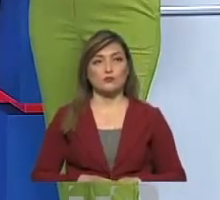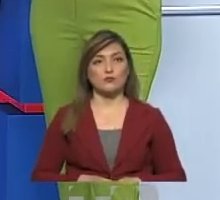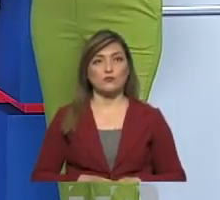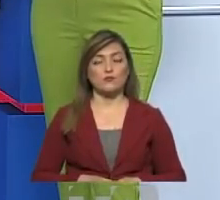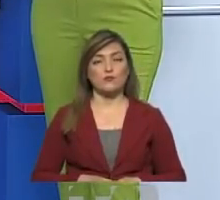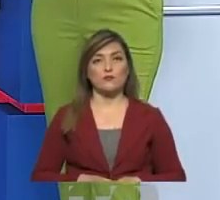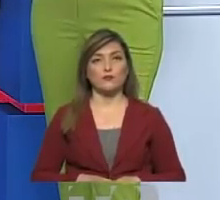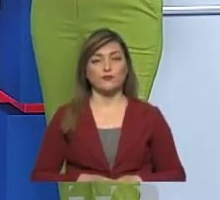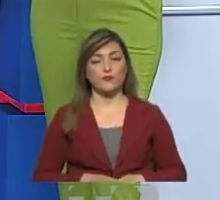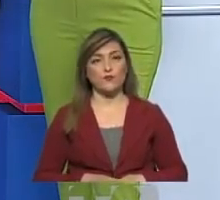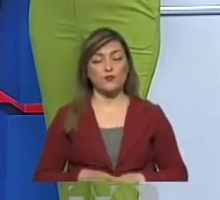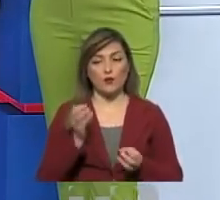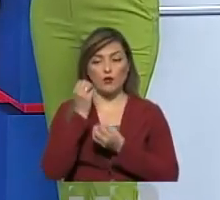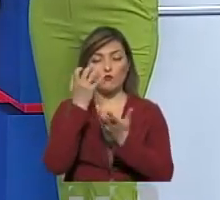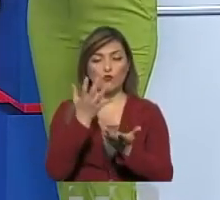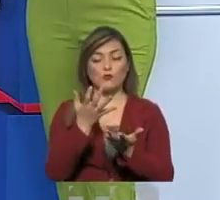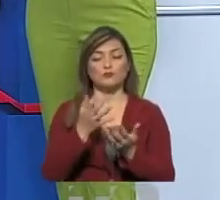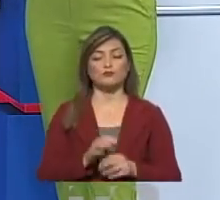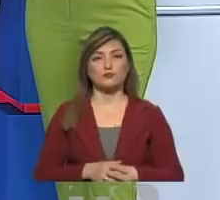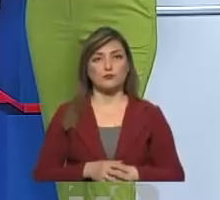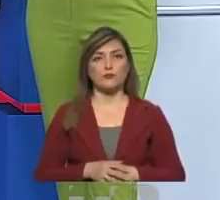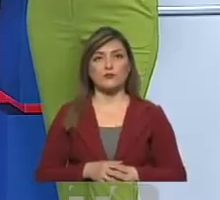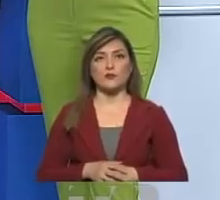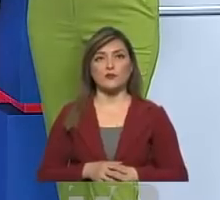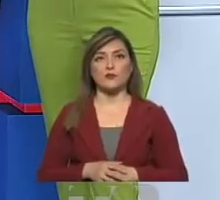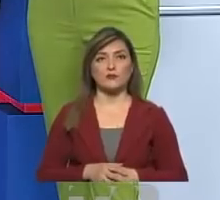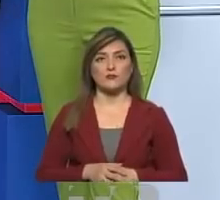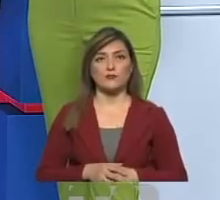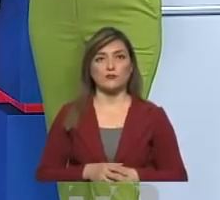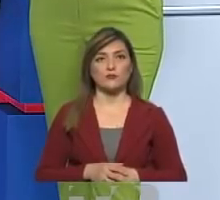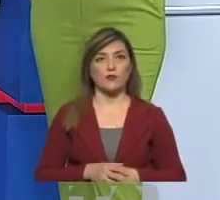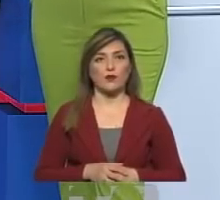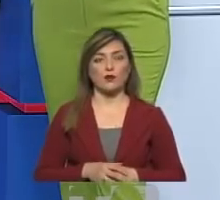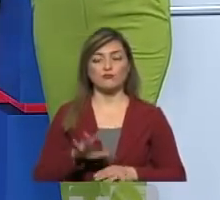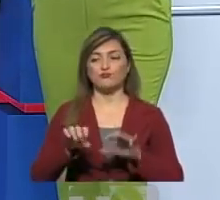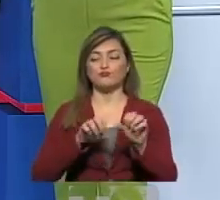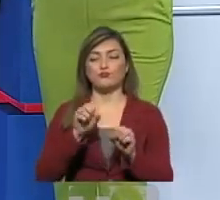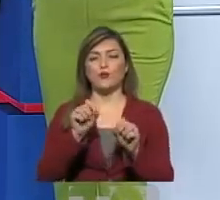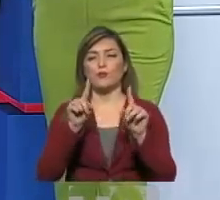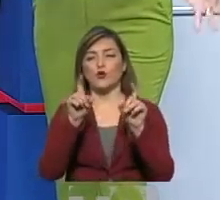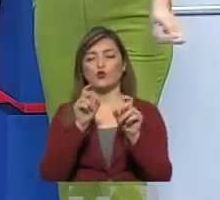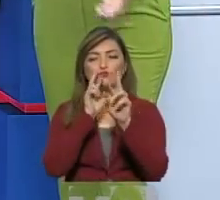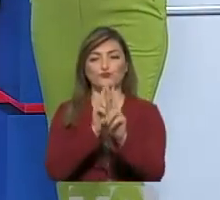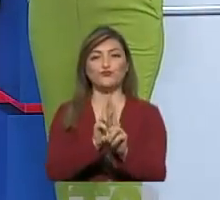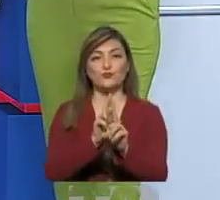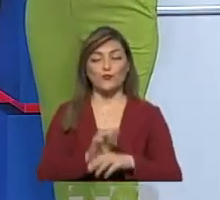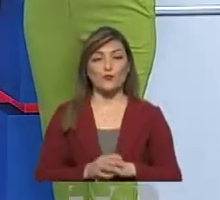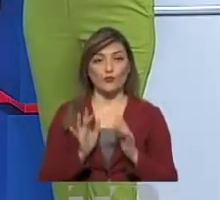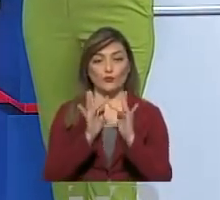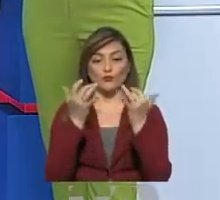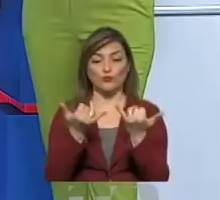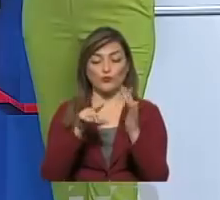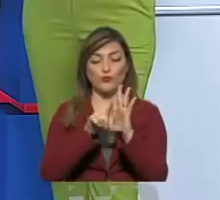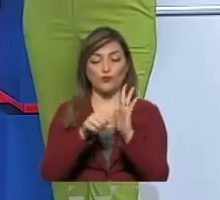captación. Y aquí estamos captando sus capacitación, perdón, aquí estamos captando sus consultas que quieren hacer a las distintas instituciones. Así que nos